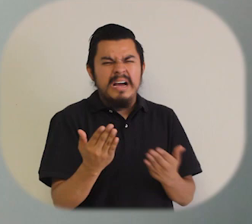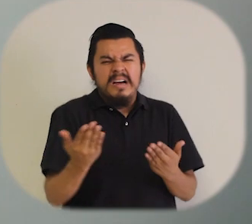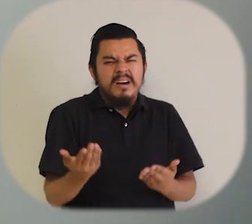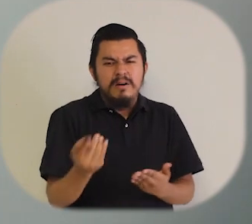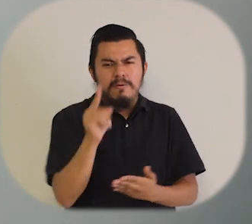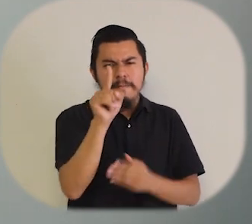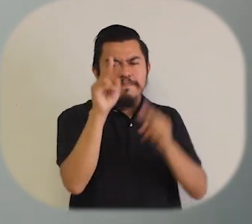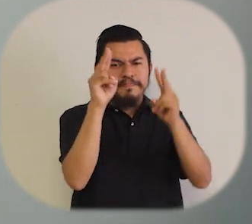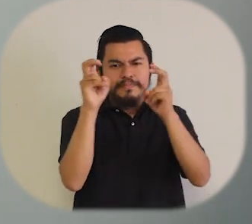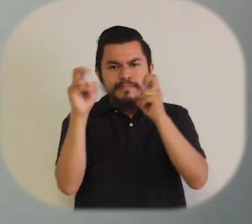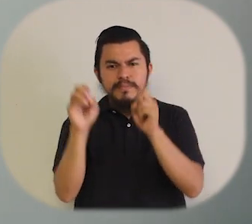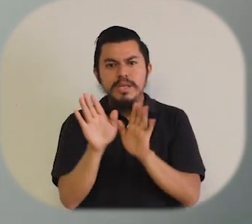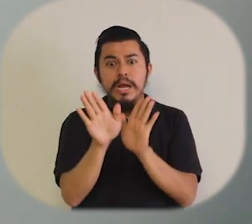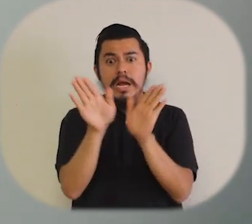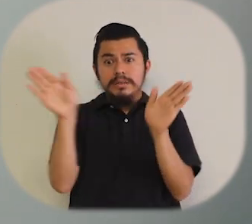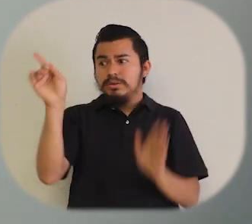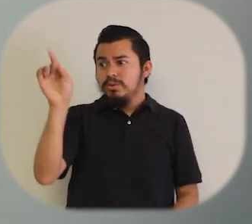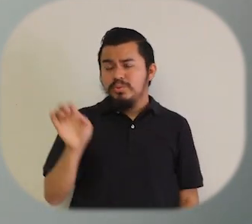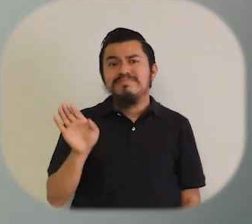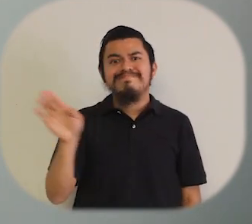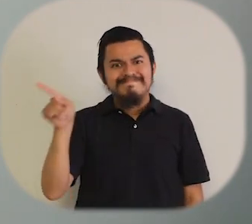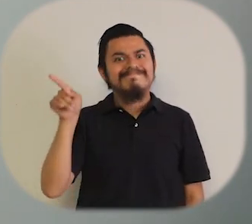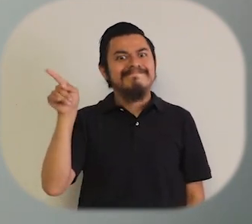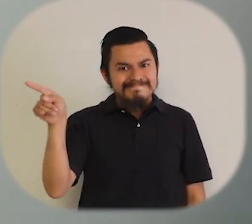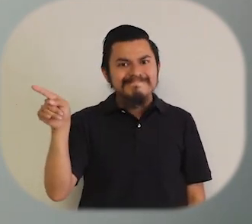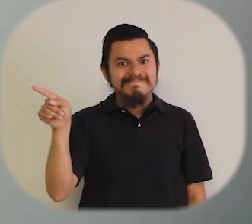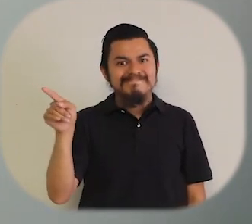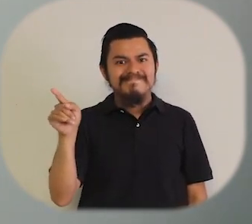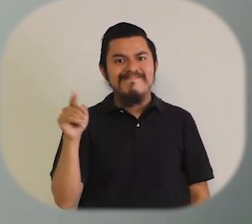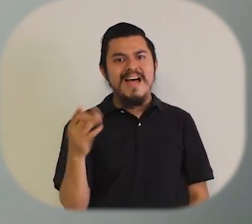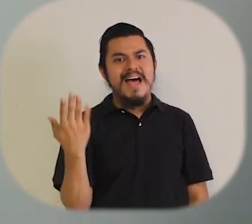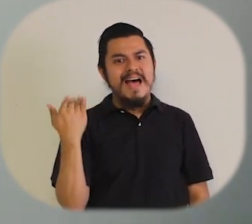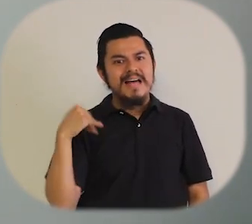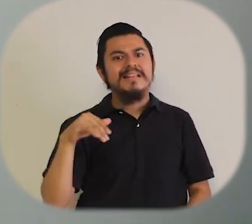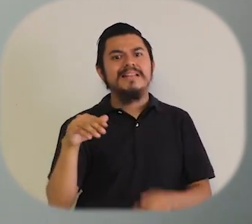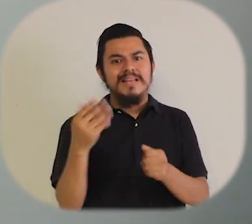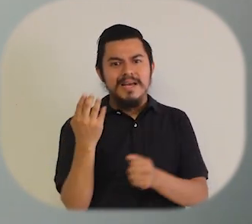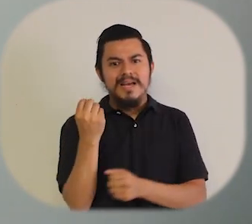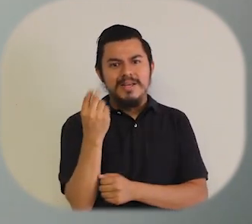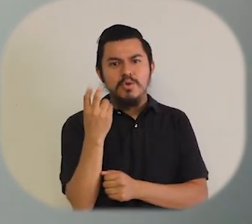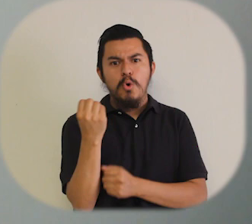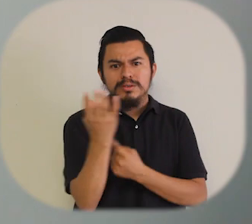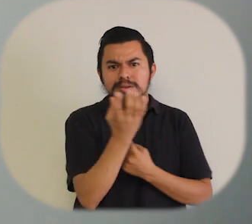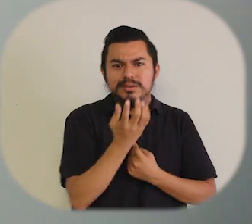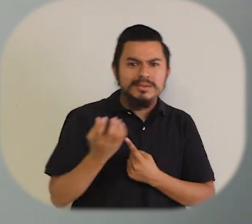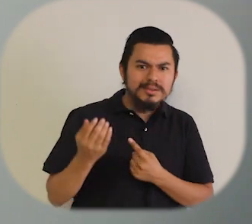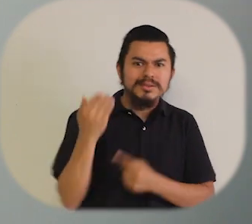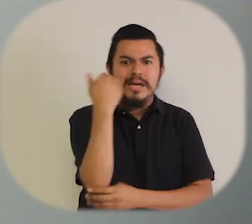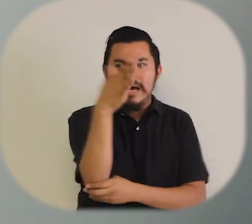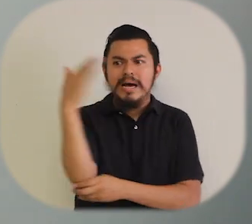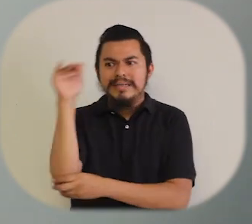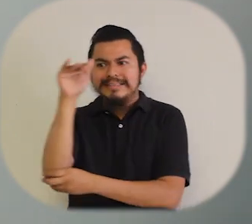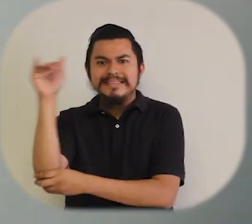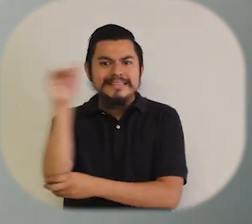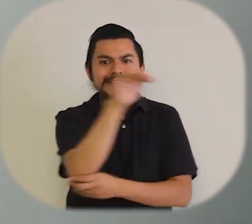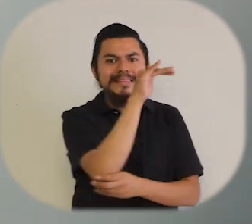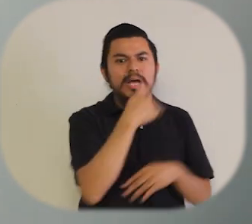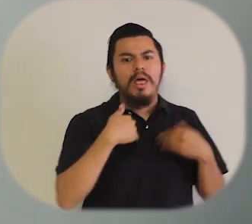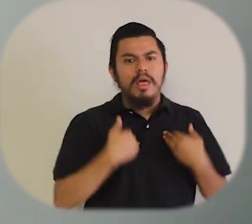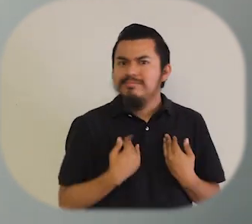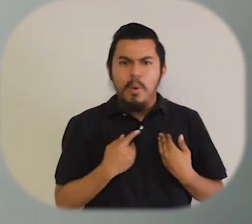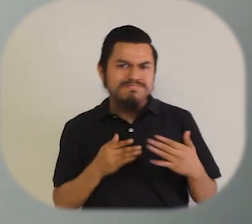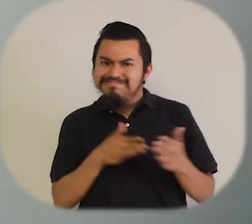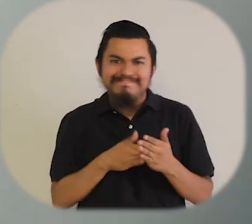Cristo. Esta verdad la enseñaban y la predicaban y no cesaban de hacerlo, no paraban de hacerlo. Es lo que dice la